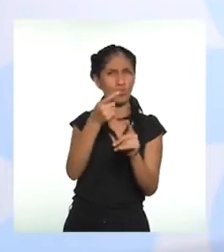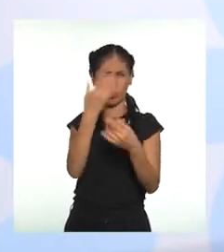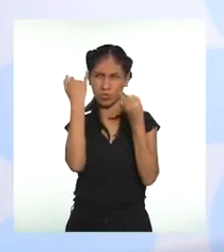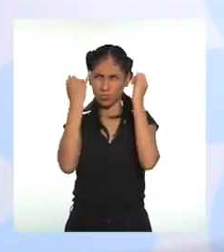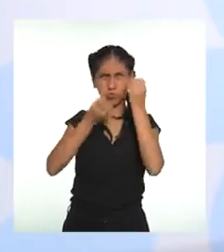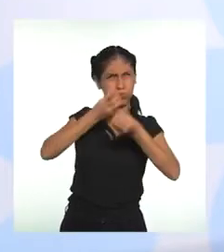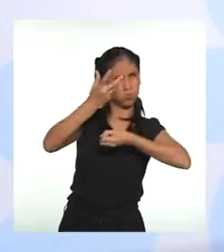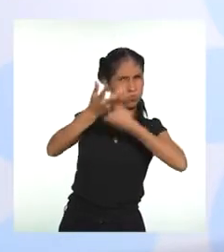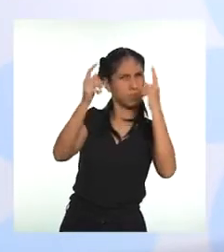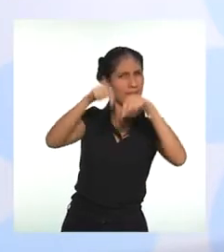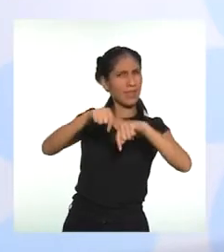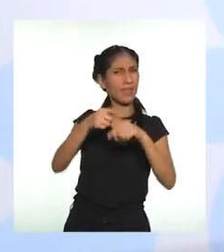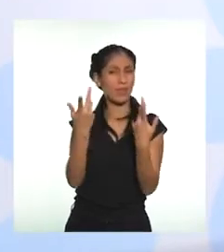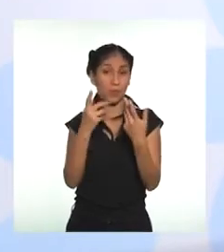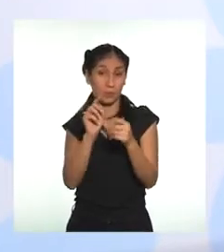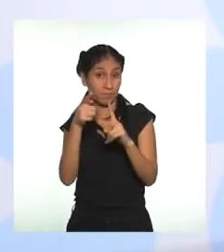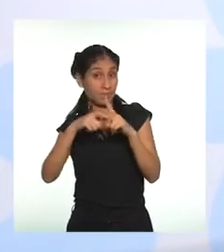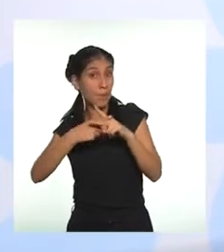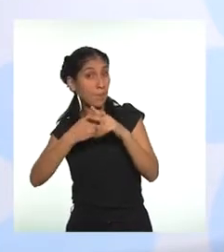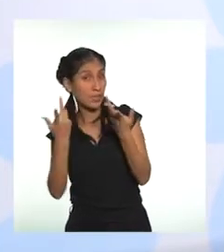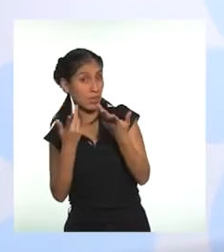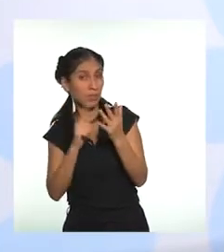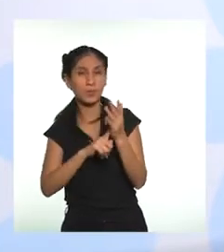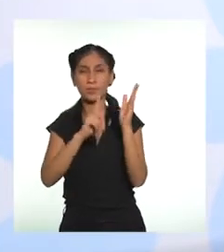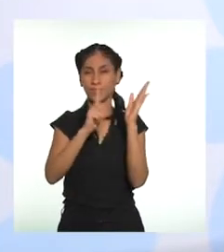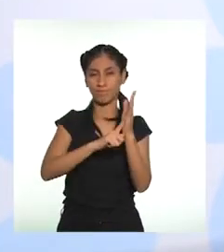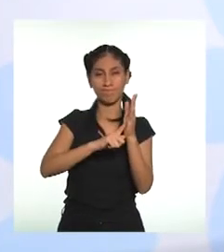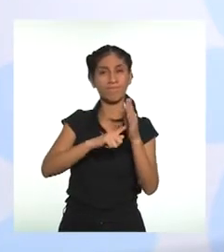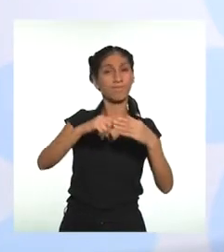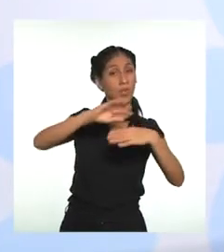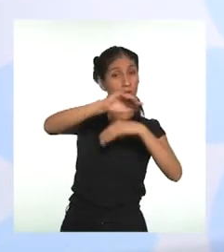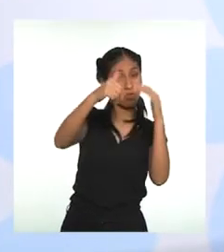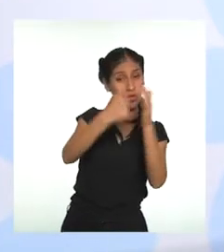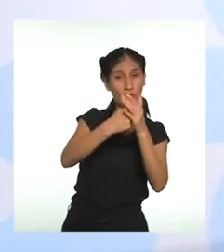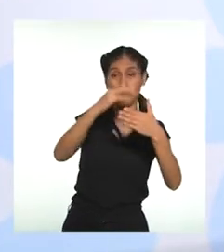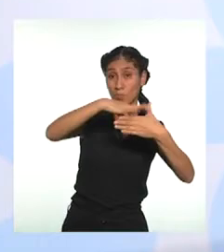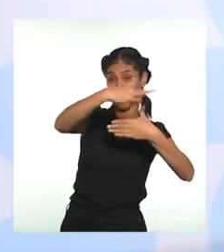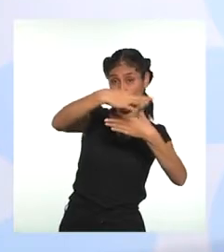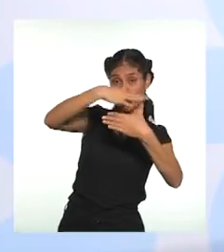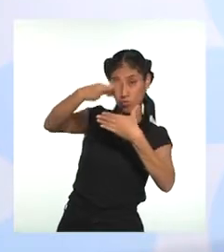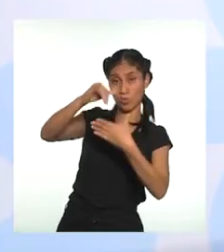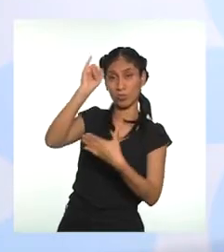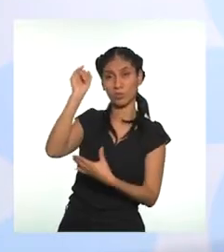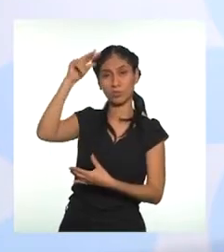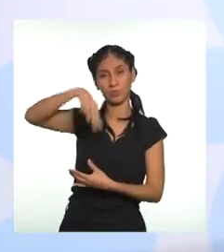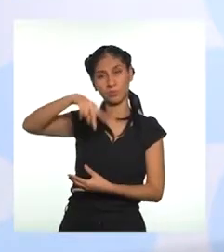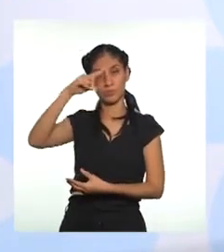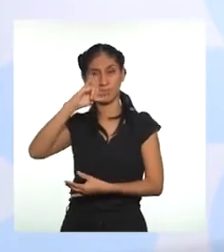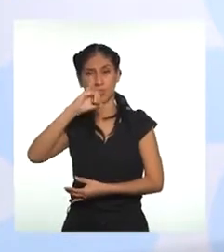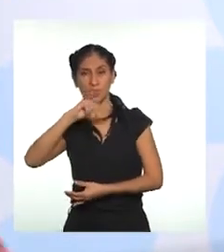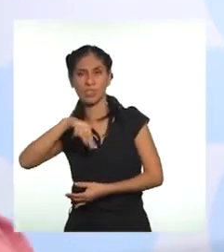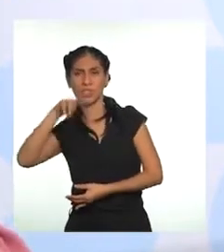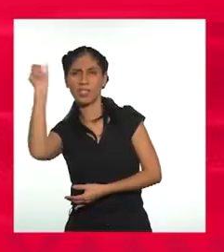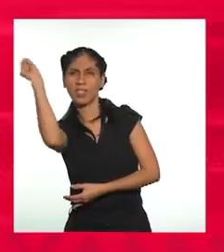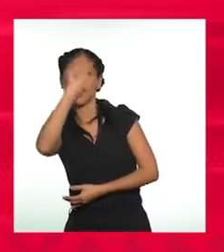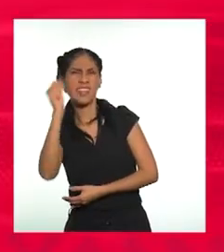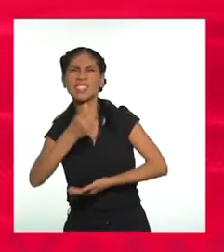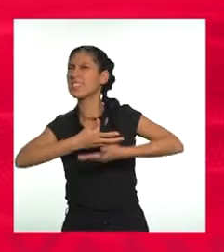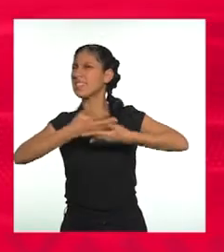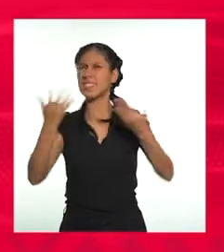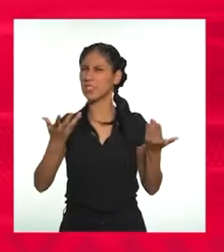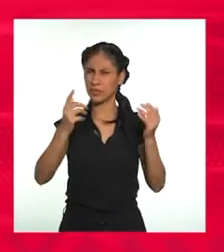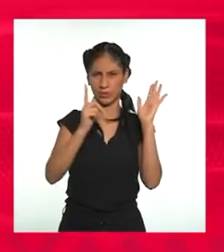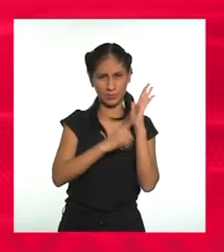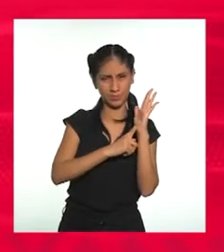sociedad. ¿Qué tal si empezamos definiendo qué son los pueblos indígenas u originarios?